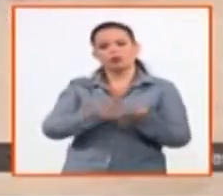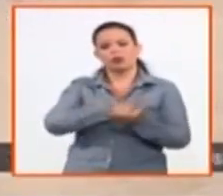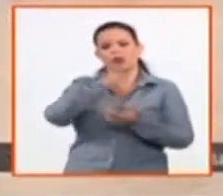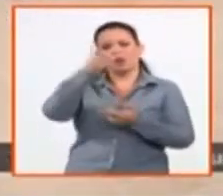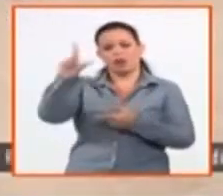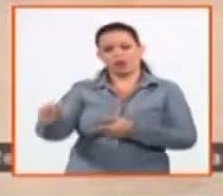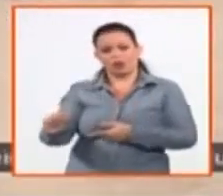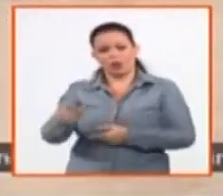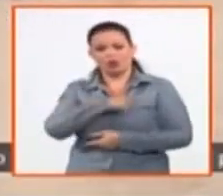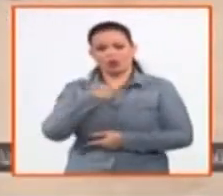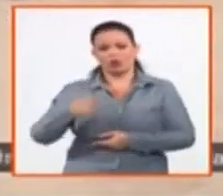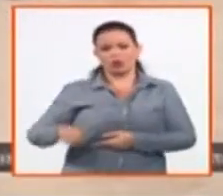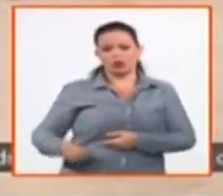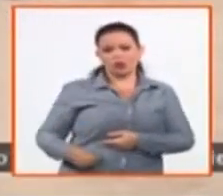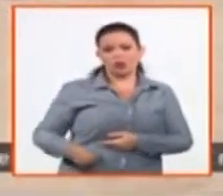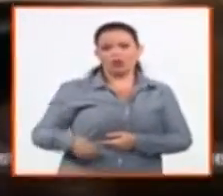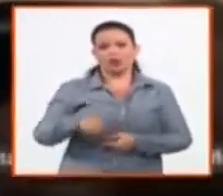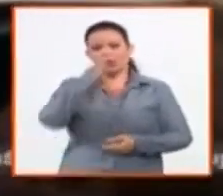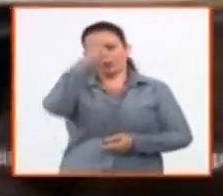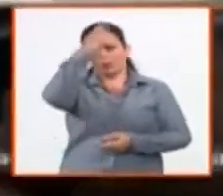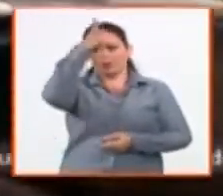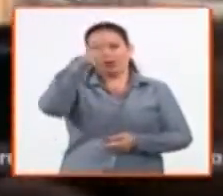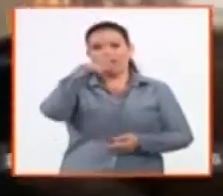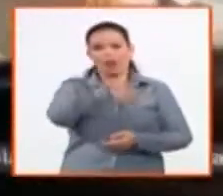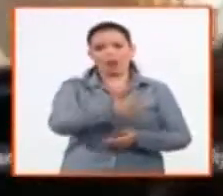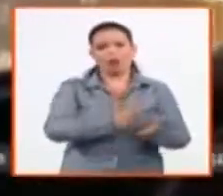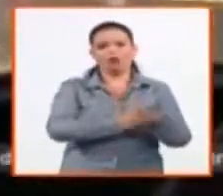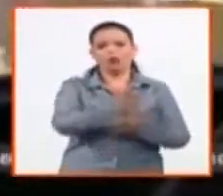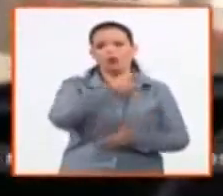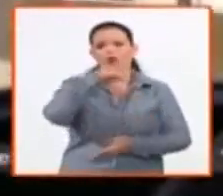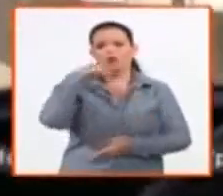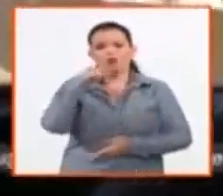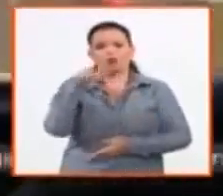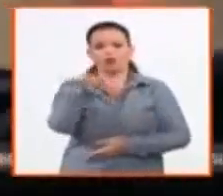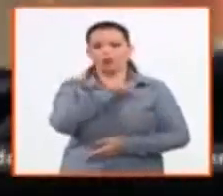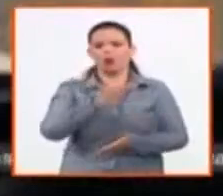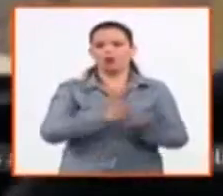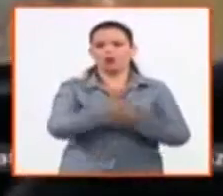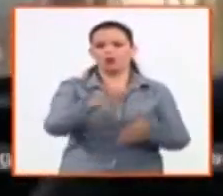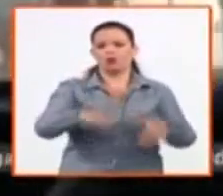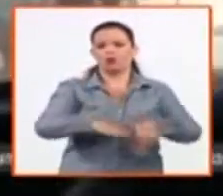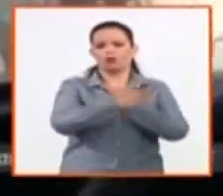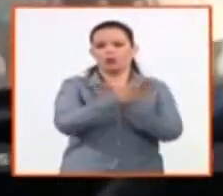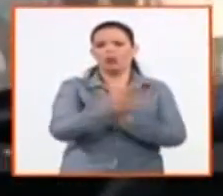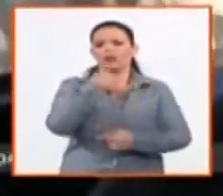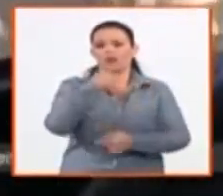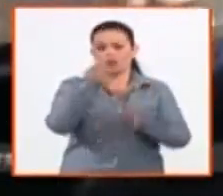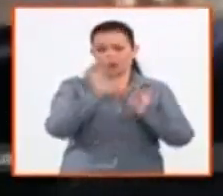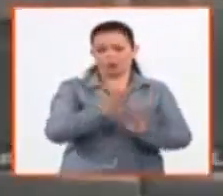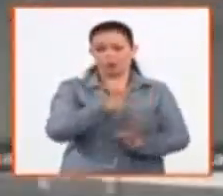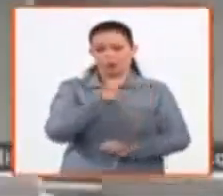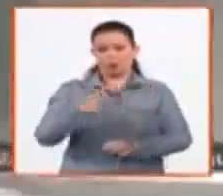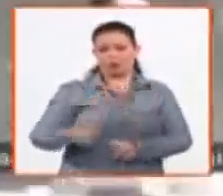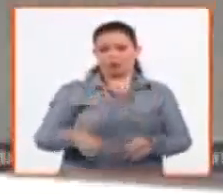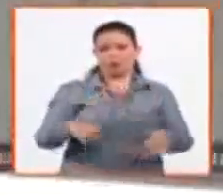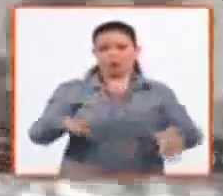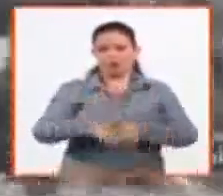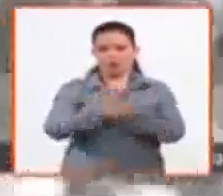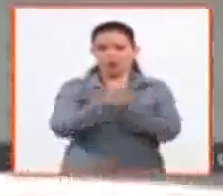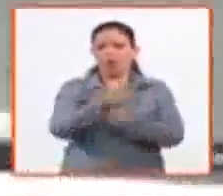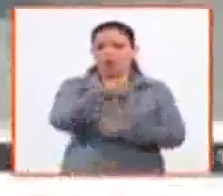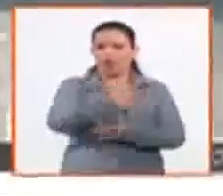continúan operando. Beijing afirma que la embajada de China es segura y que ha ayudado a los ciudadanos que así lo deseaban a volver al país